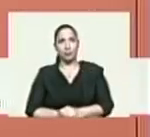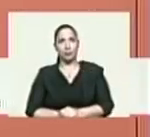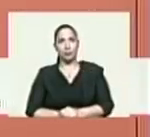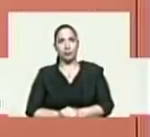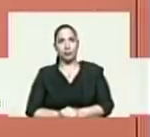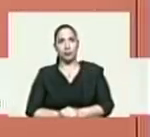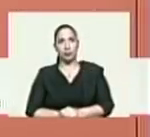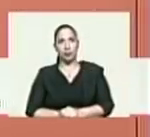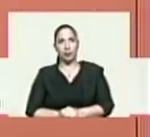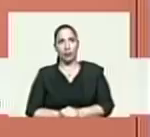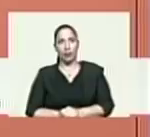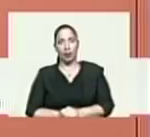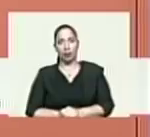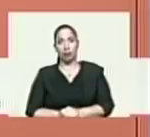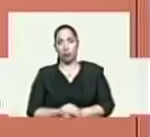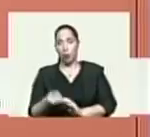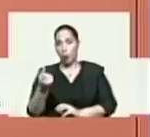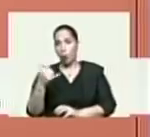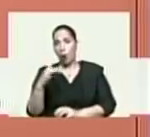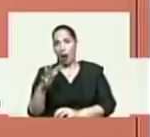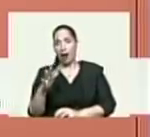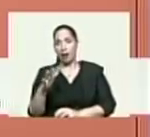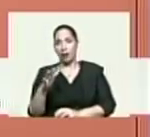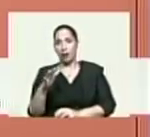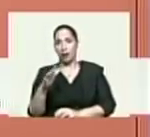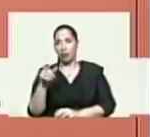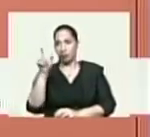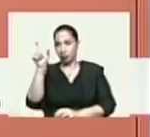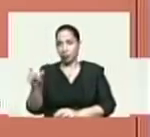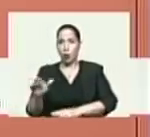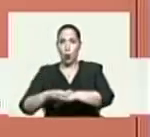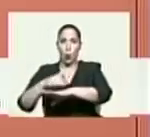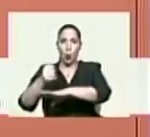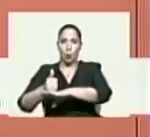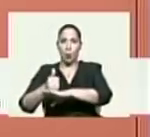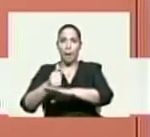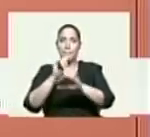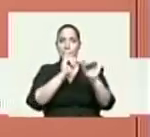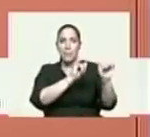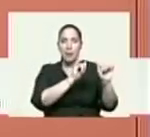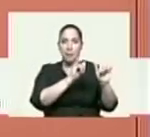por los cuales ha sido señalado por sus propios cómplices.